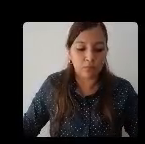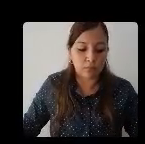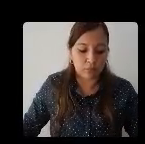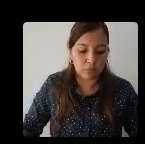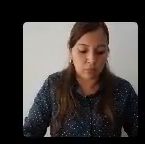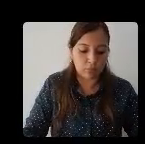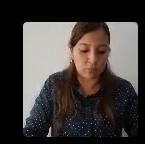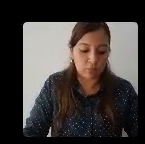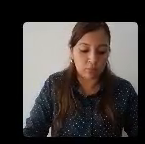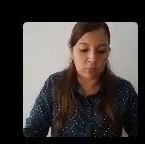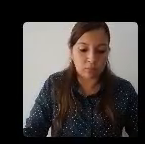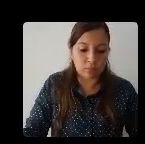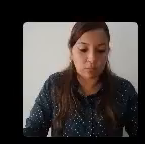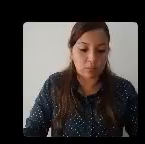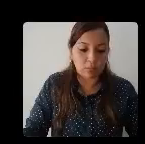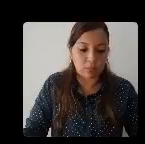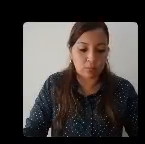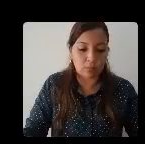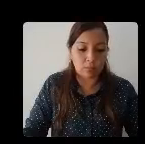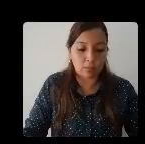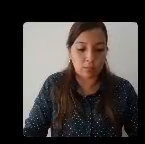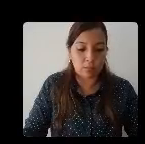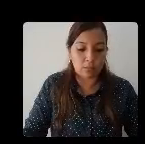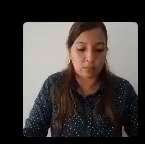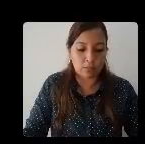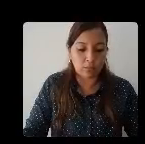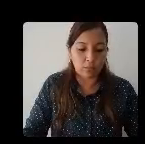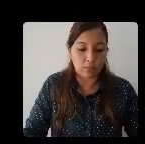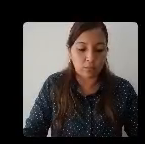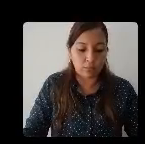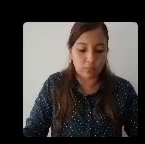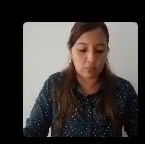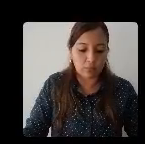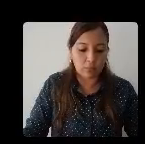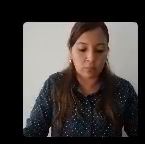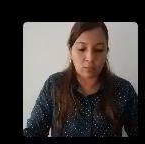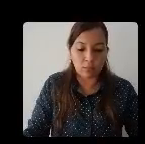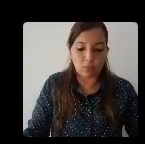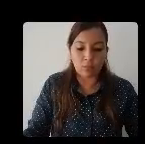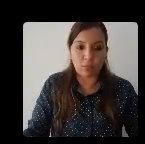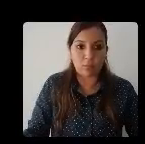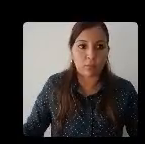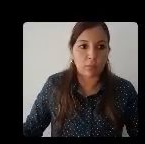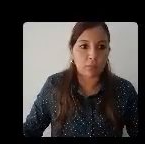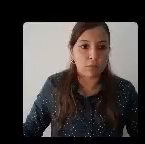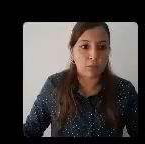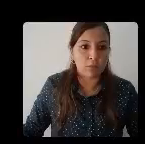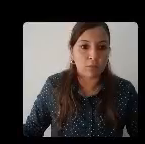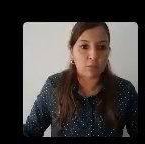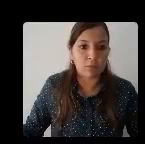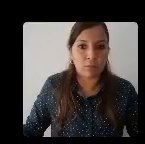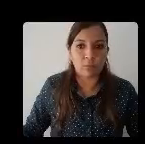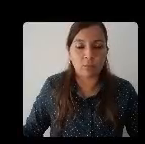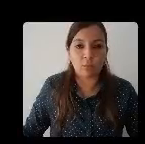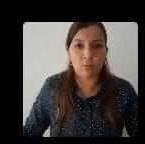tu alcohol, tu termómetro para que mides después al visitante, ¿no? Esa es nuestra tarea y